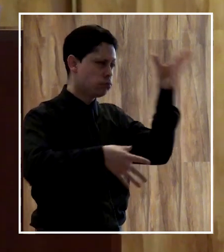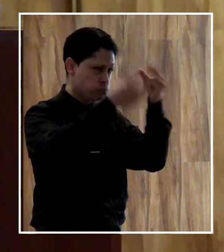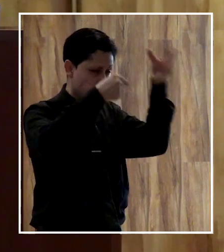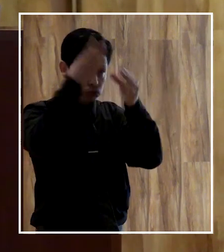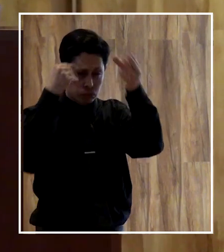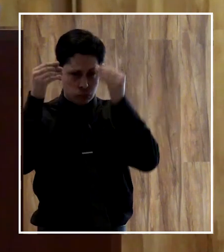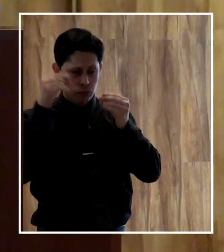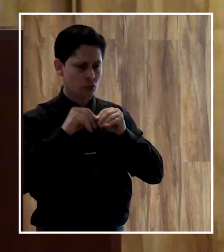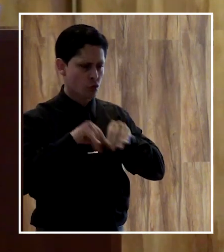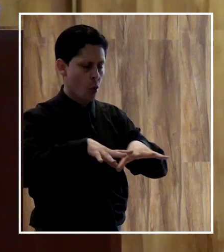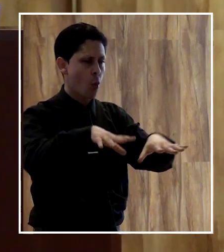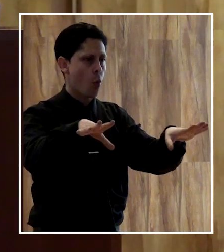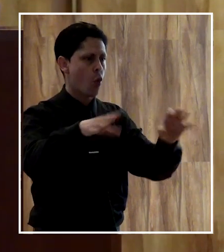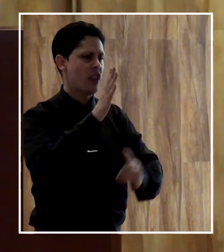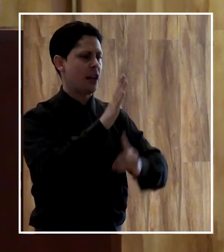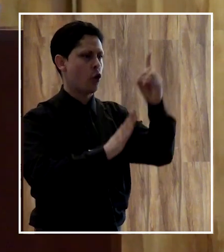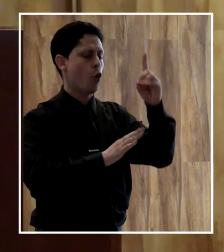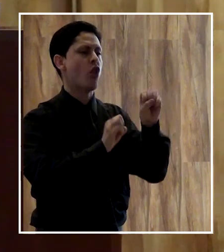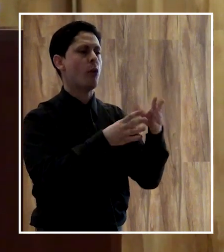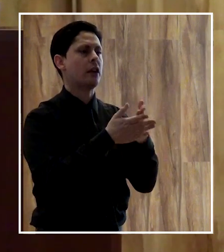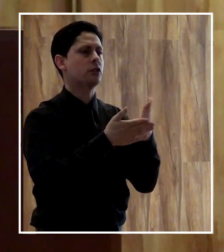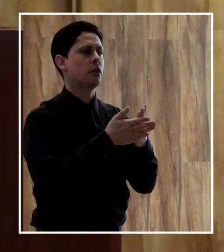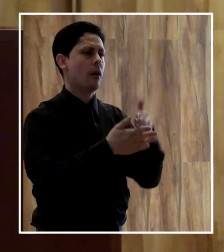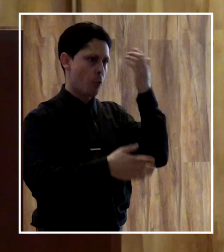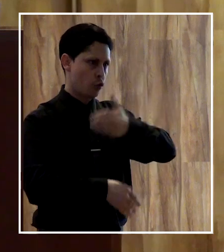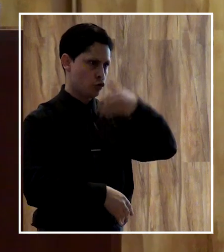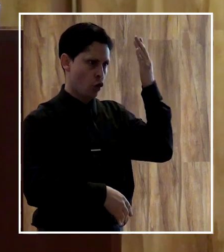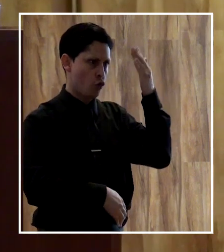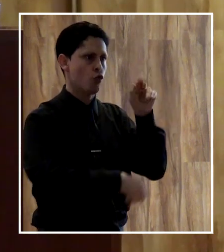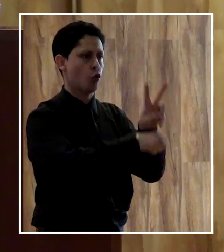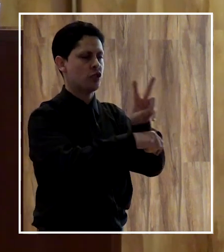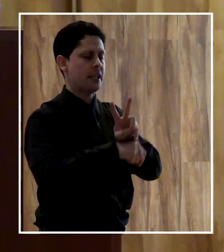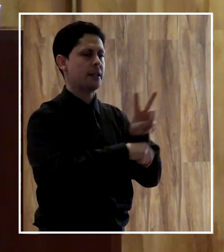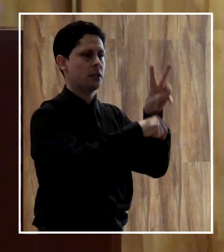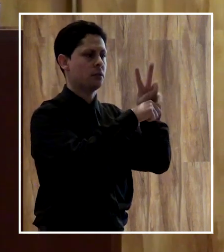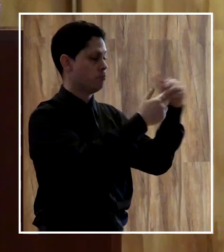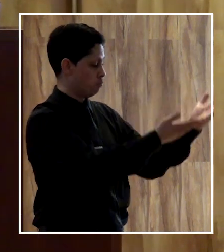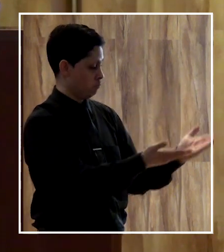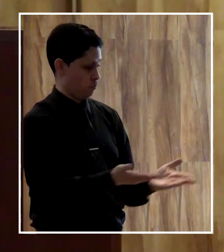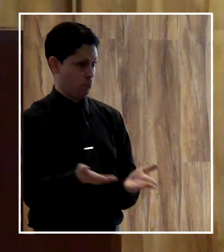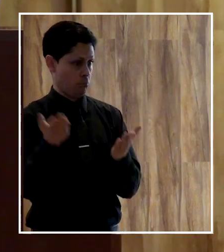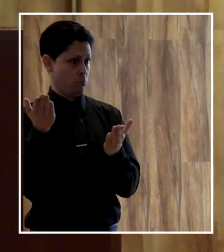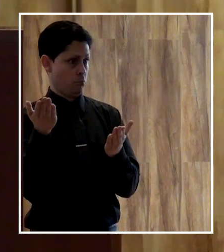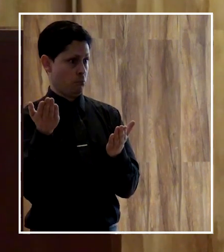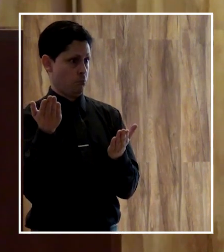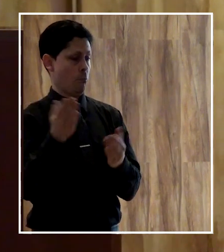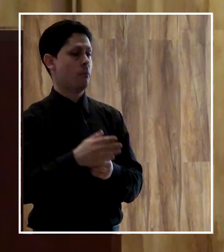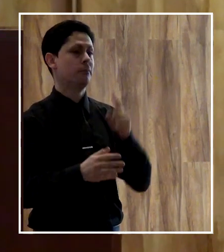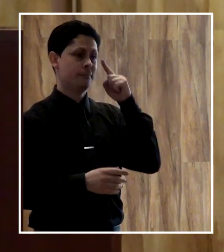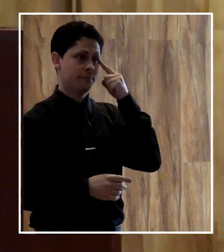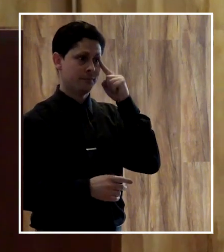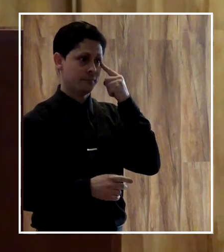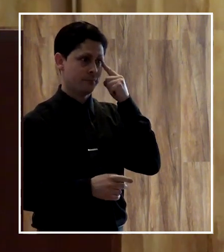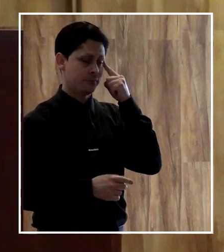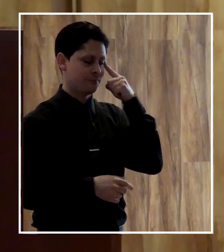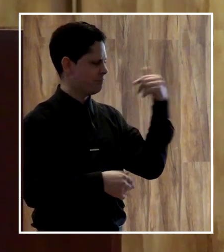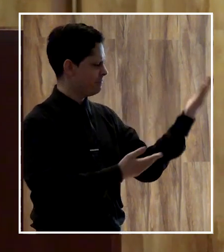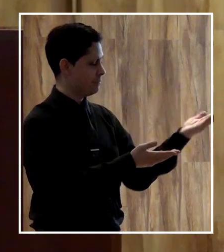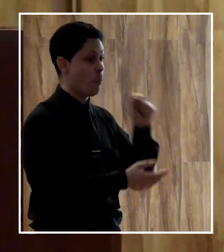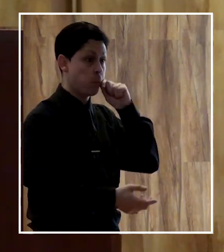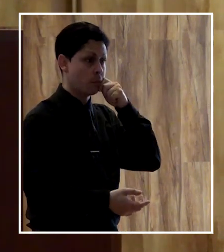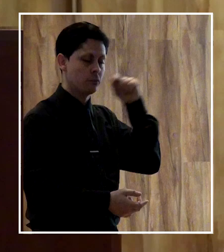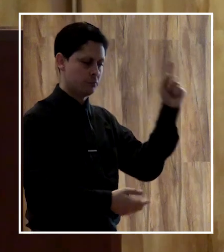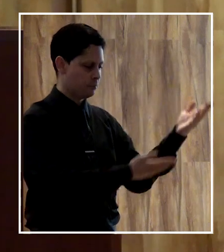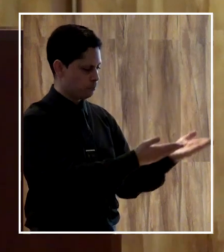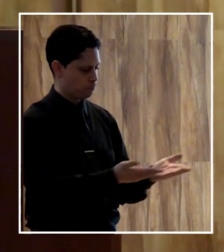generación de conocimientos y visión sobre el desarrollo de la educación y la profesión docente, invitamos a la rectora Elisa Araya Cortés